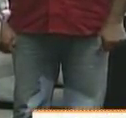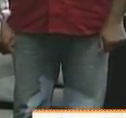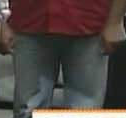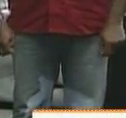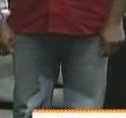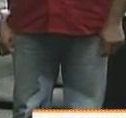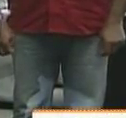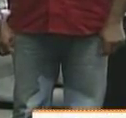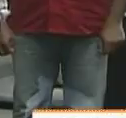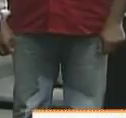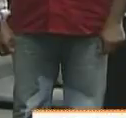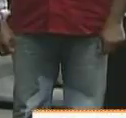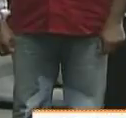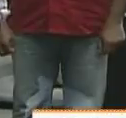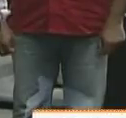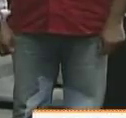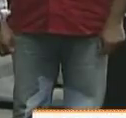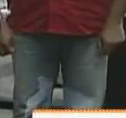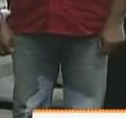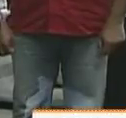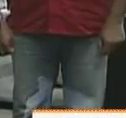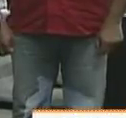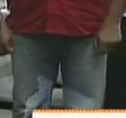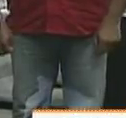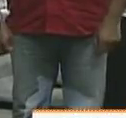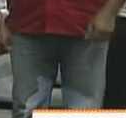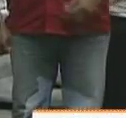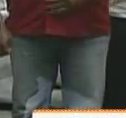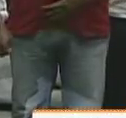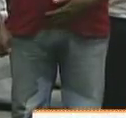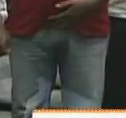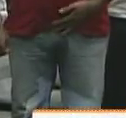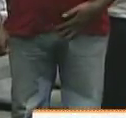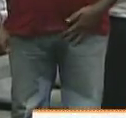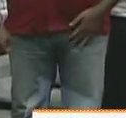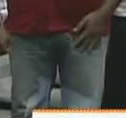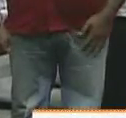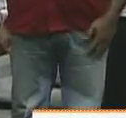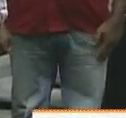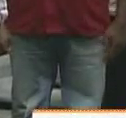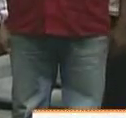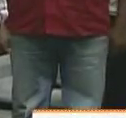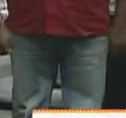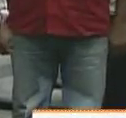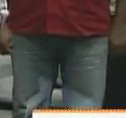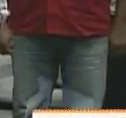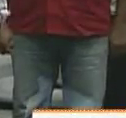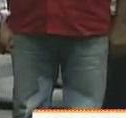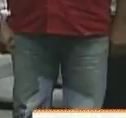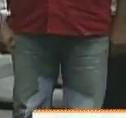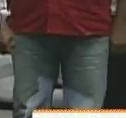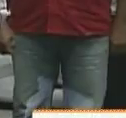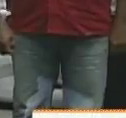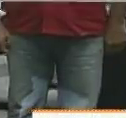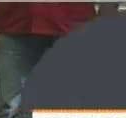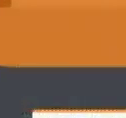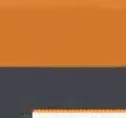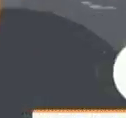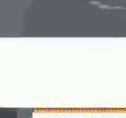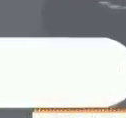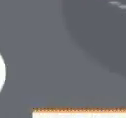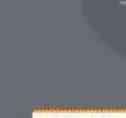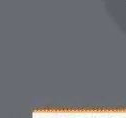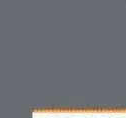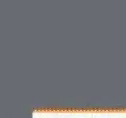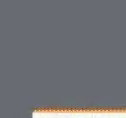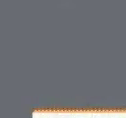No, hasta el último votante, hasta el último voto, a las 4 de la tarde, a las 5, a las 6, hasta